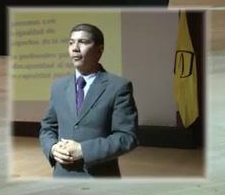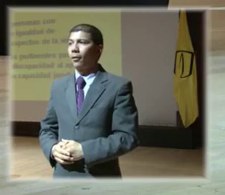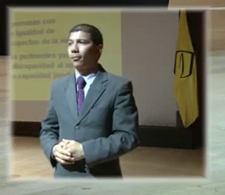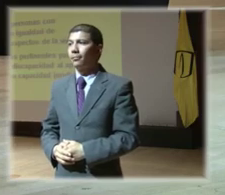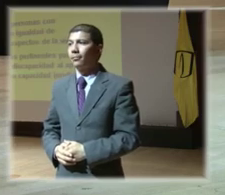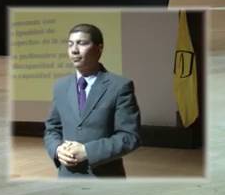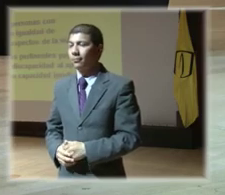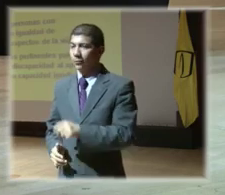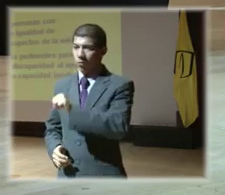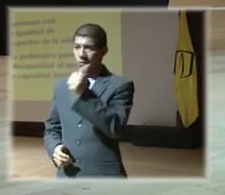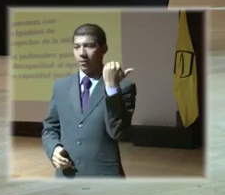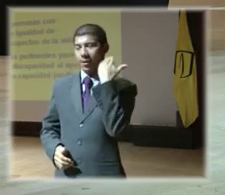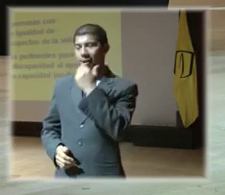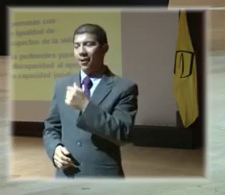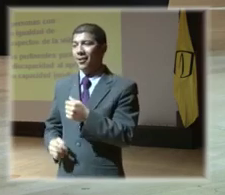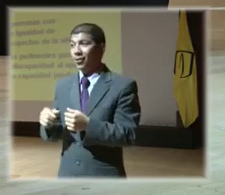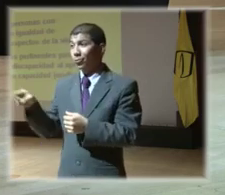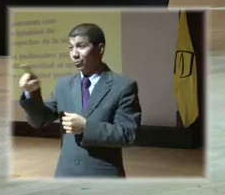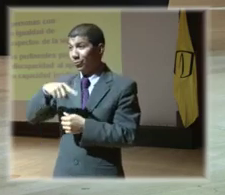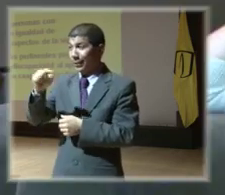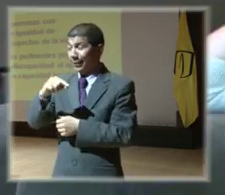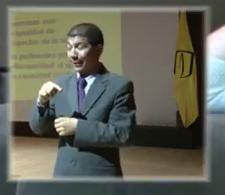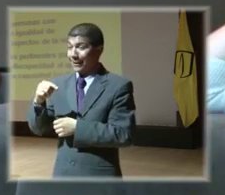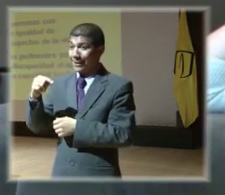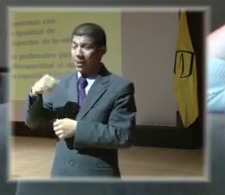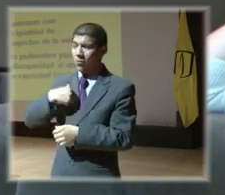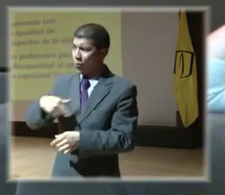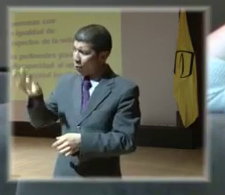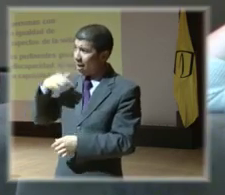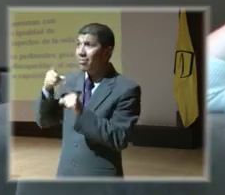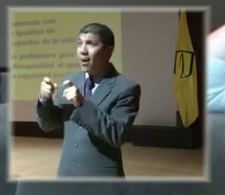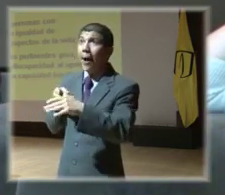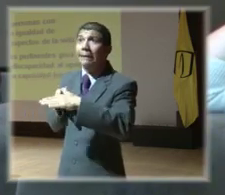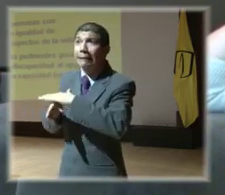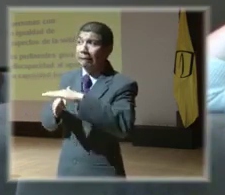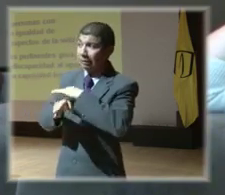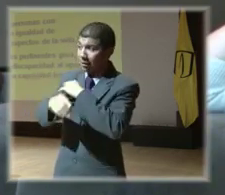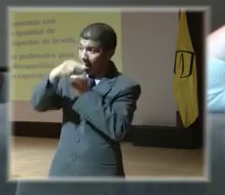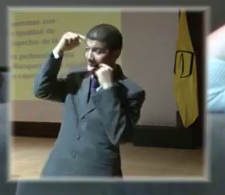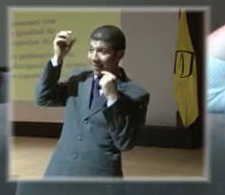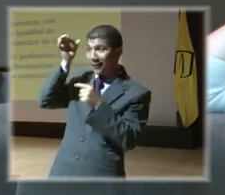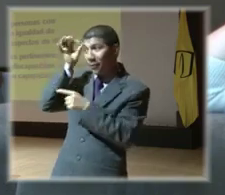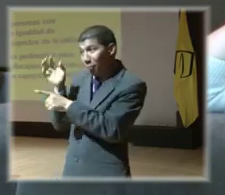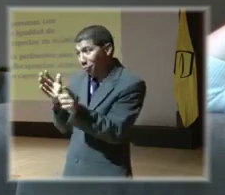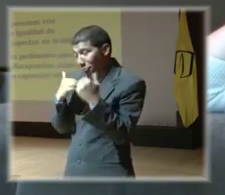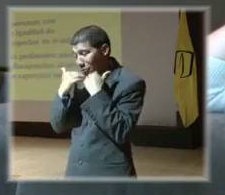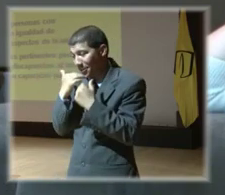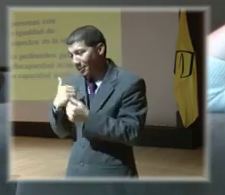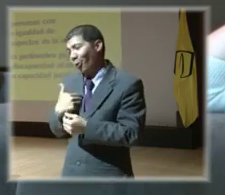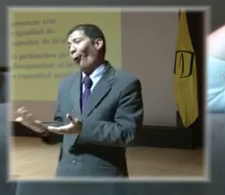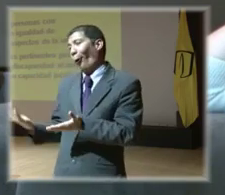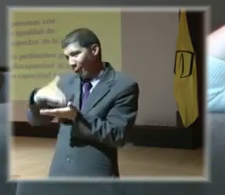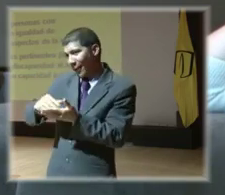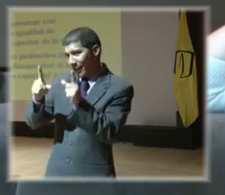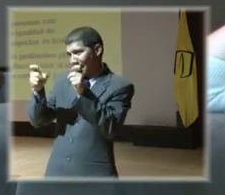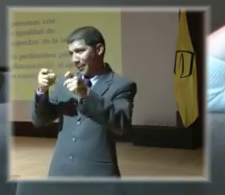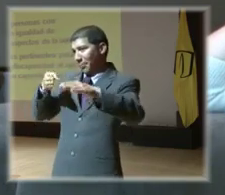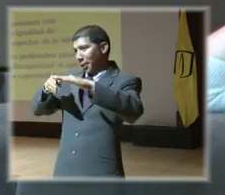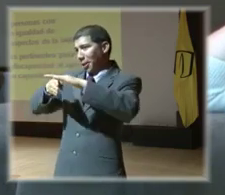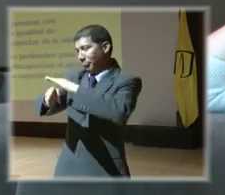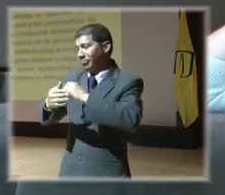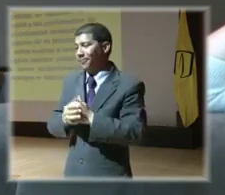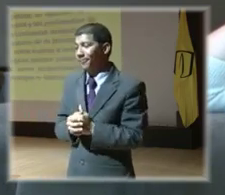mí por la de la accesibilidad, pero es que si nosotros situamos a los apoyos, depende cómo los situemos, a veces son parte de las condiciones